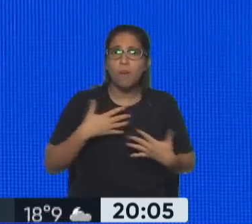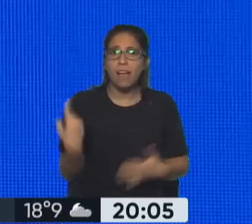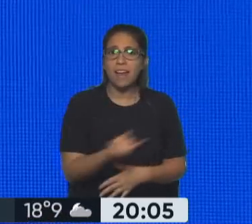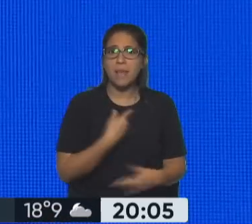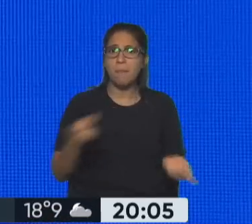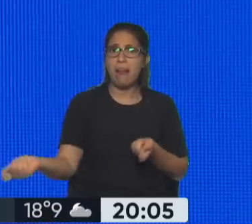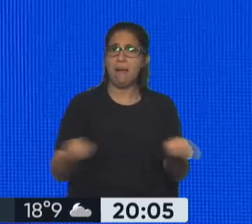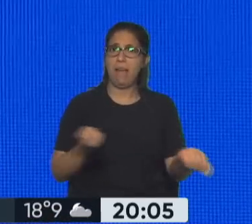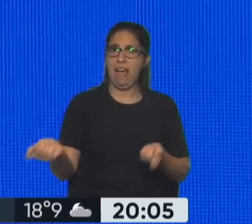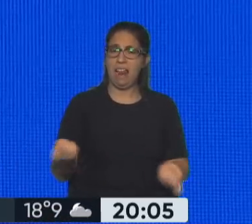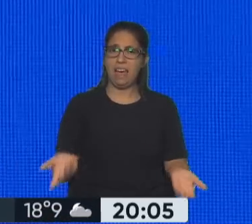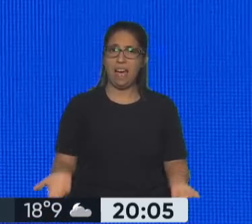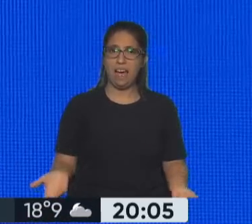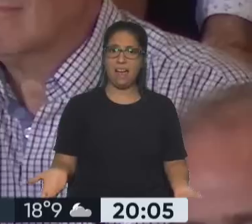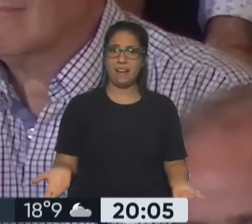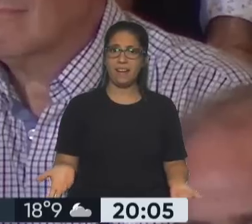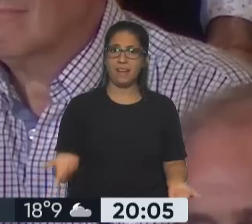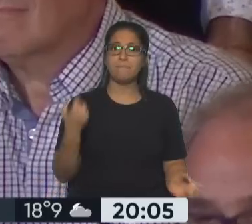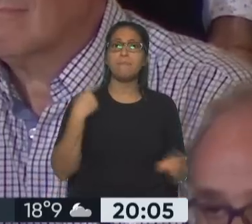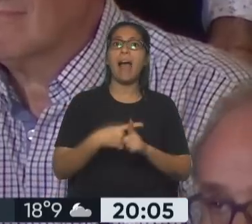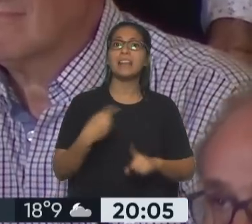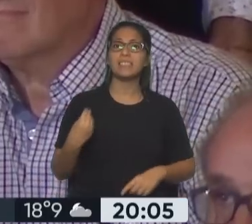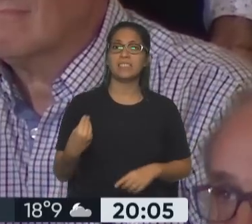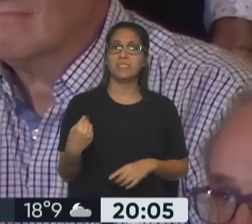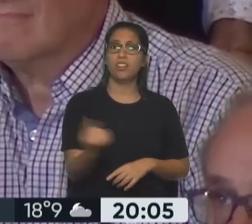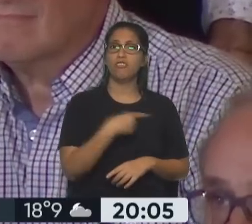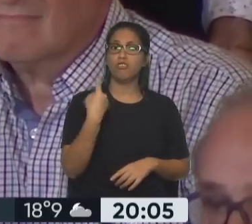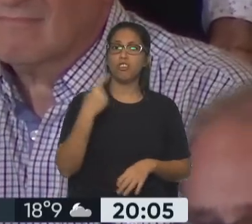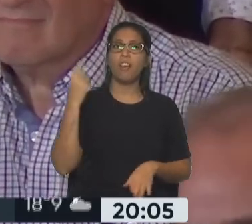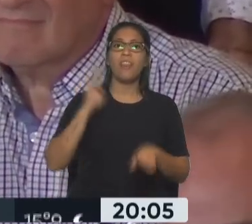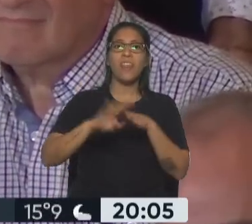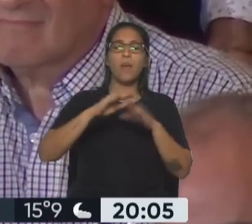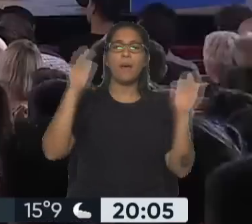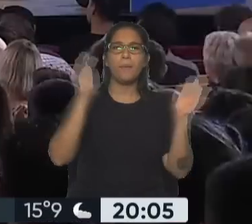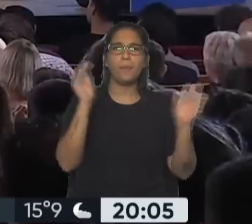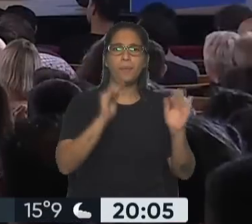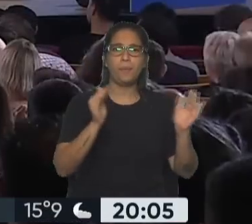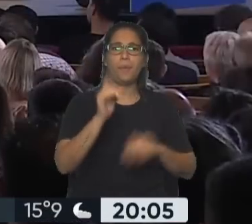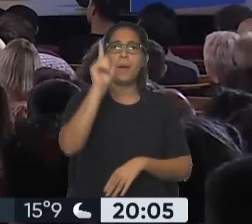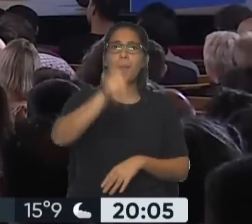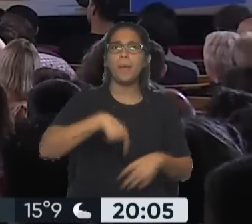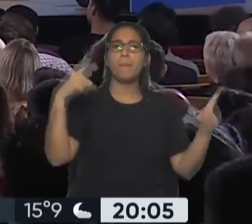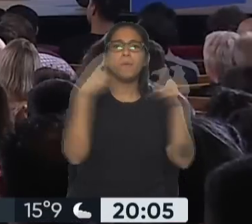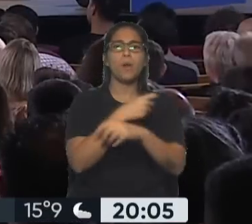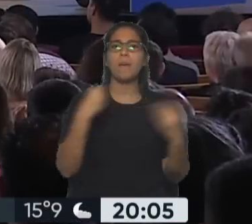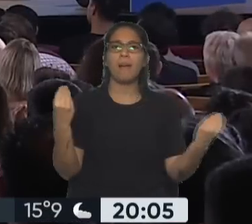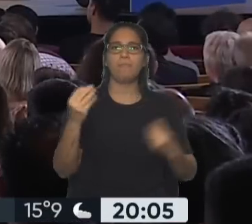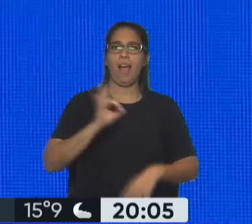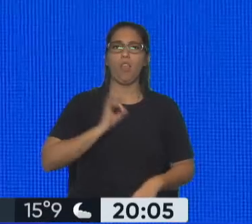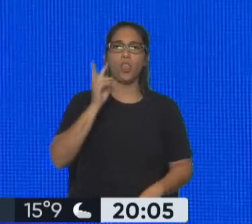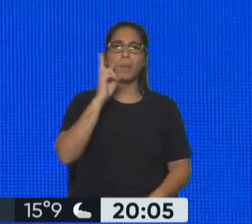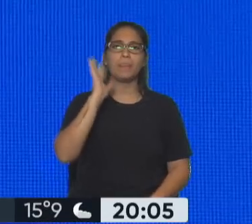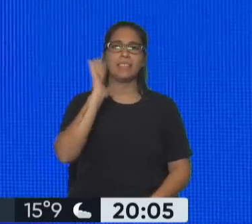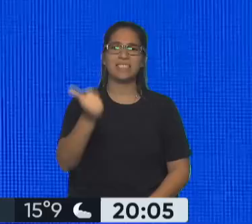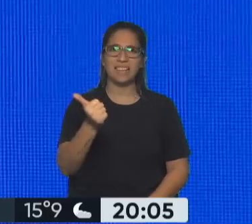para poder gobernar. Y además de eso, veníamos bajando el endeudamiento. El problema se produce a partir del año 2016.